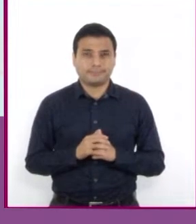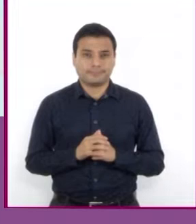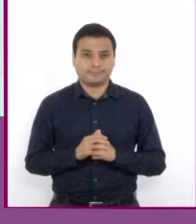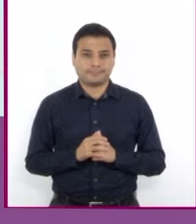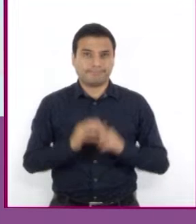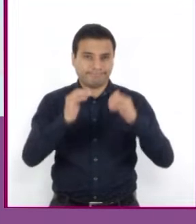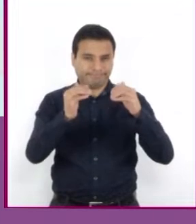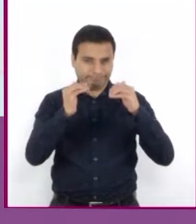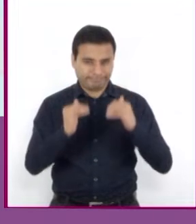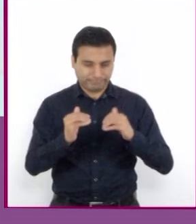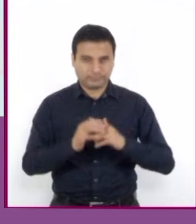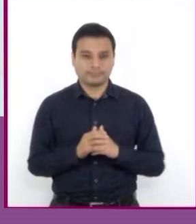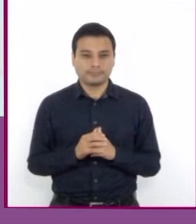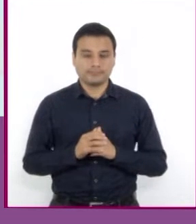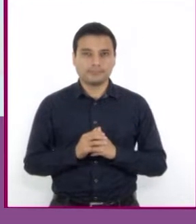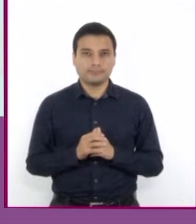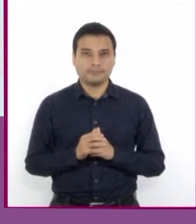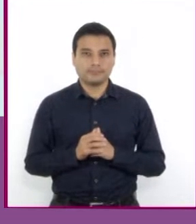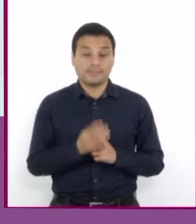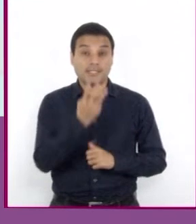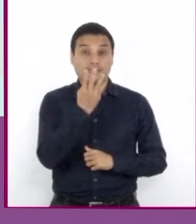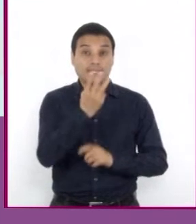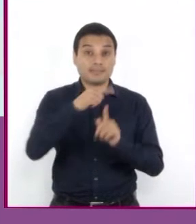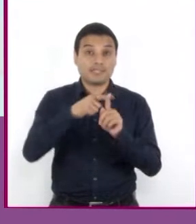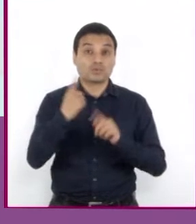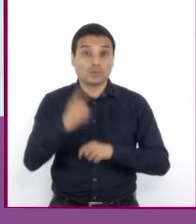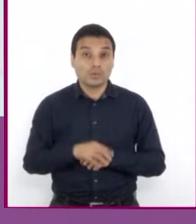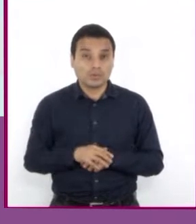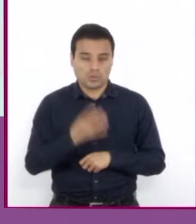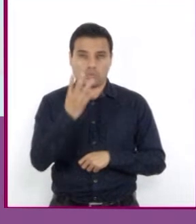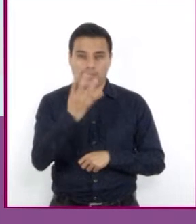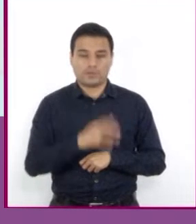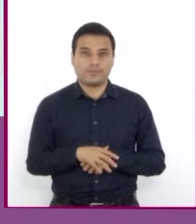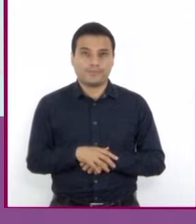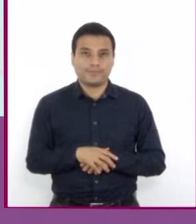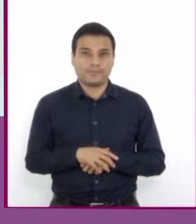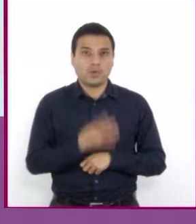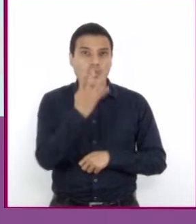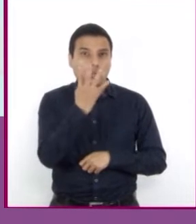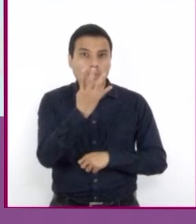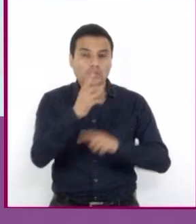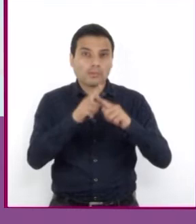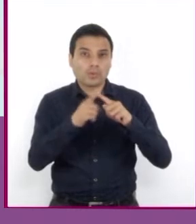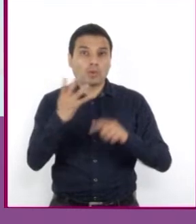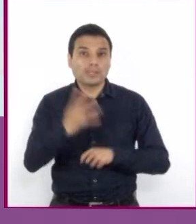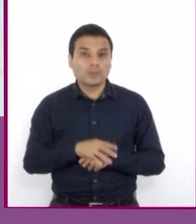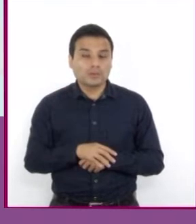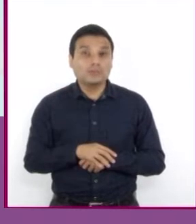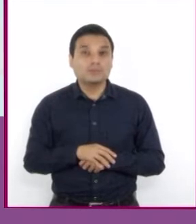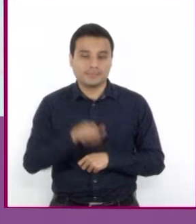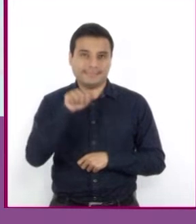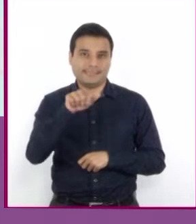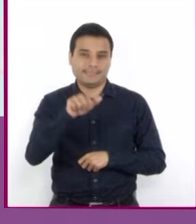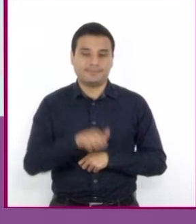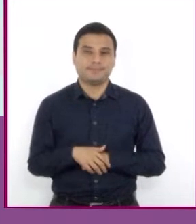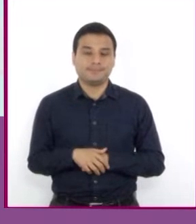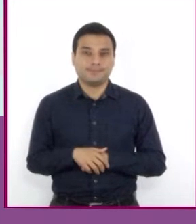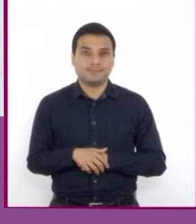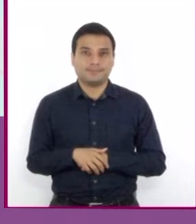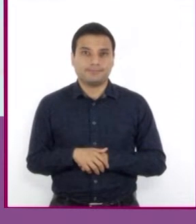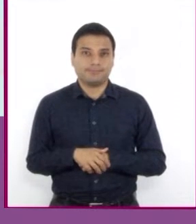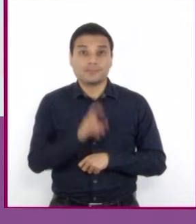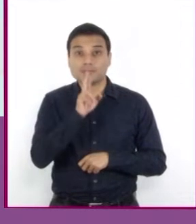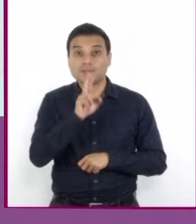la fila 3 tenemos 3 más 1 que es igual a 4, 4 por 4 que es igual a 16.